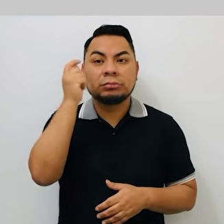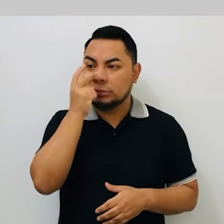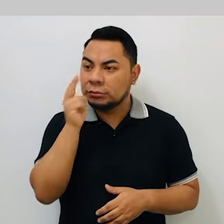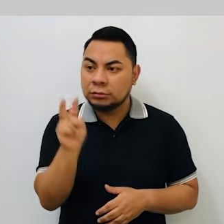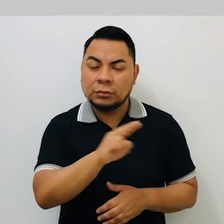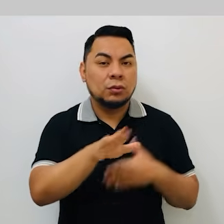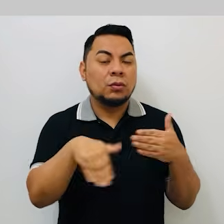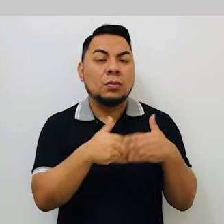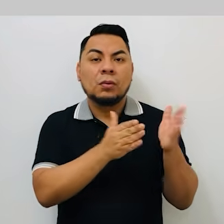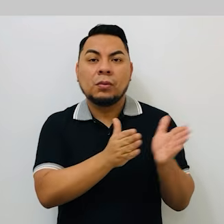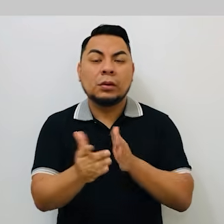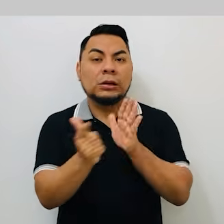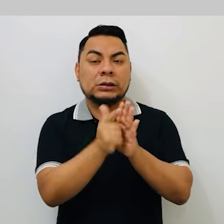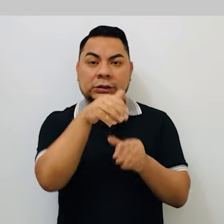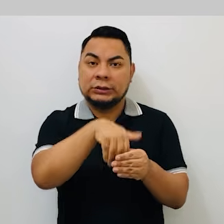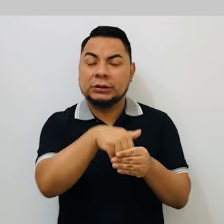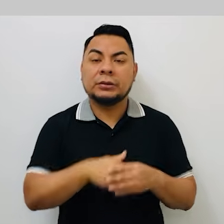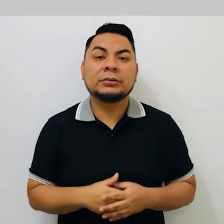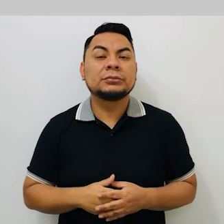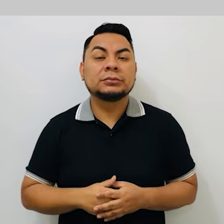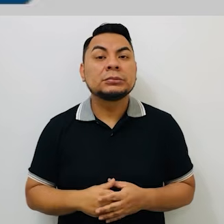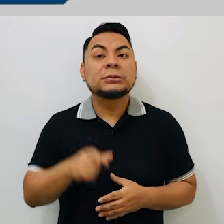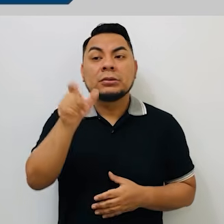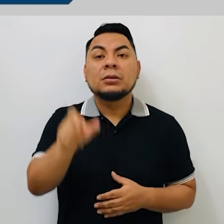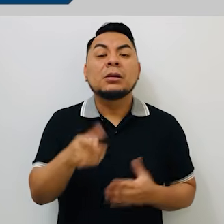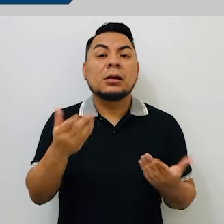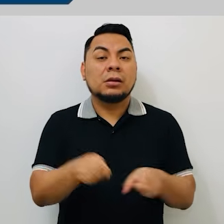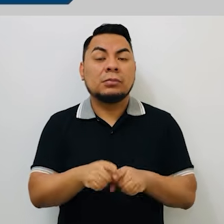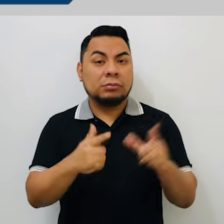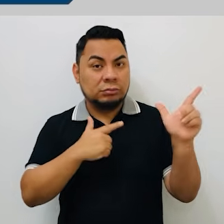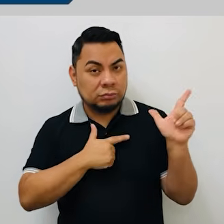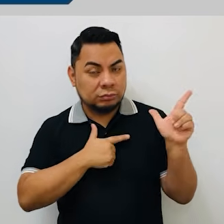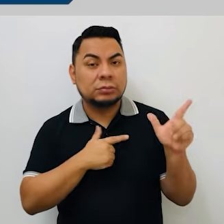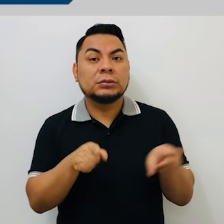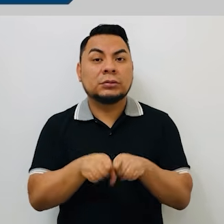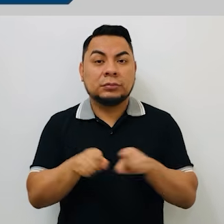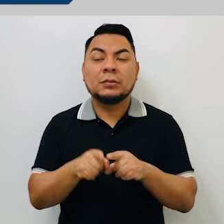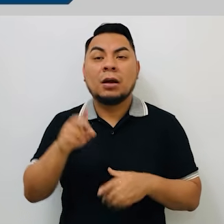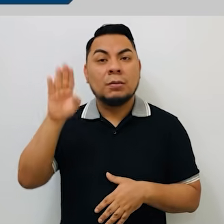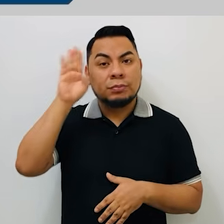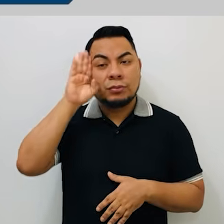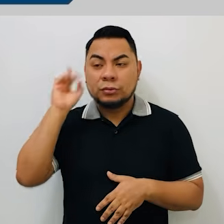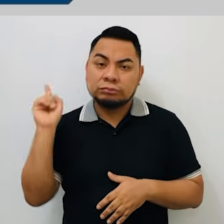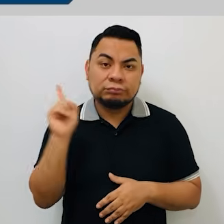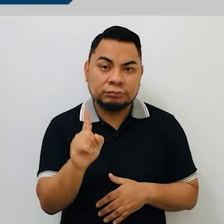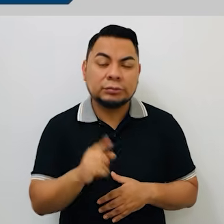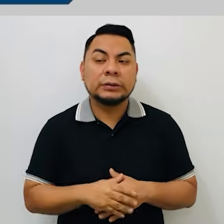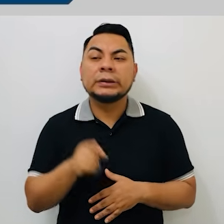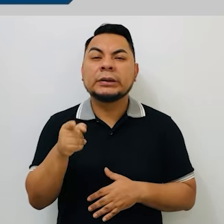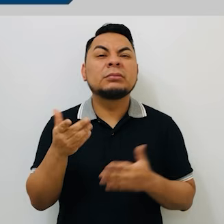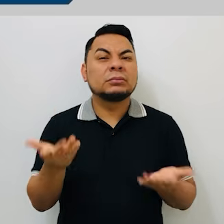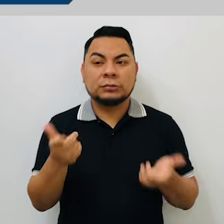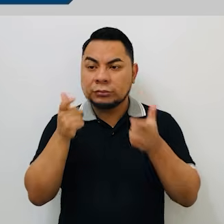quienes verificarán el cumplimiento de la ley electoral. Los efectivos de las Fuerzas Armadas y la Policía